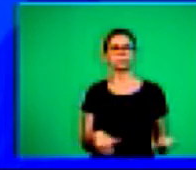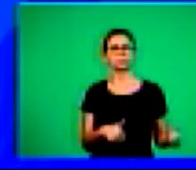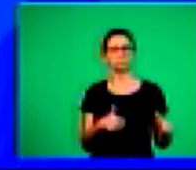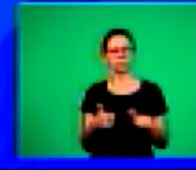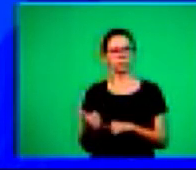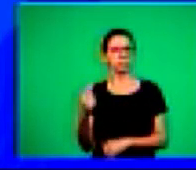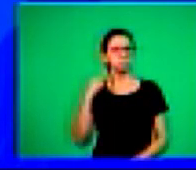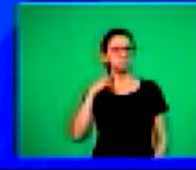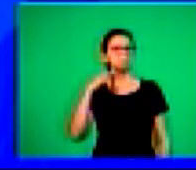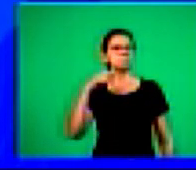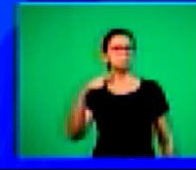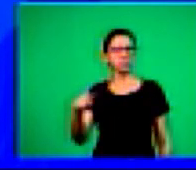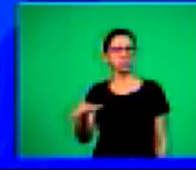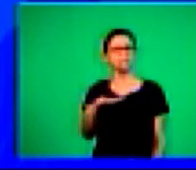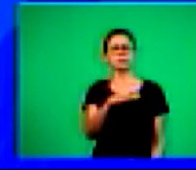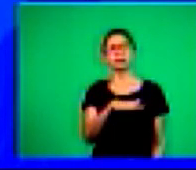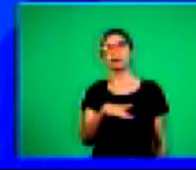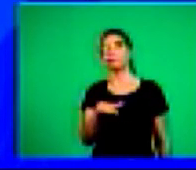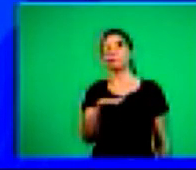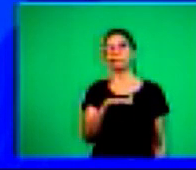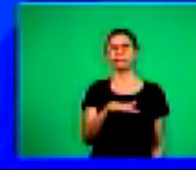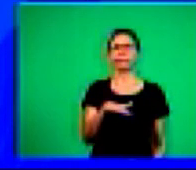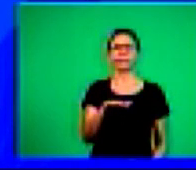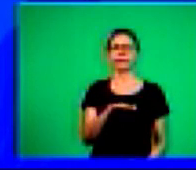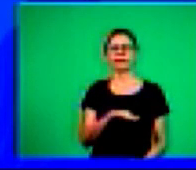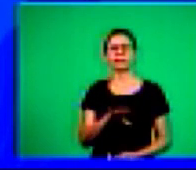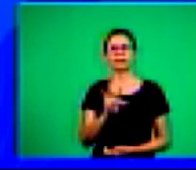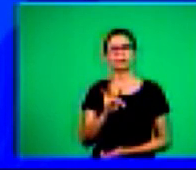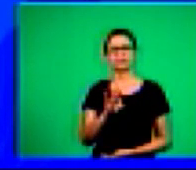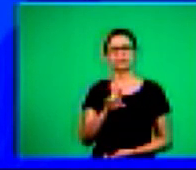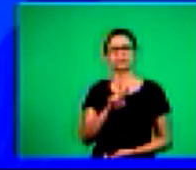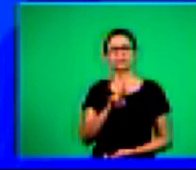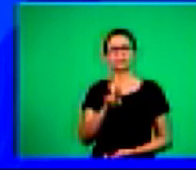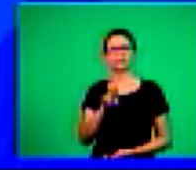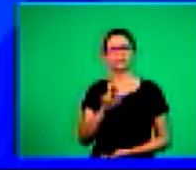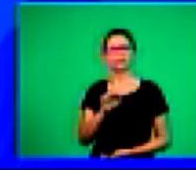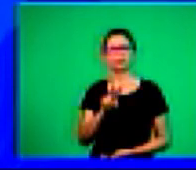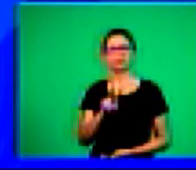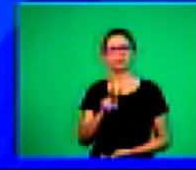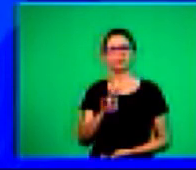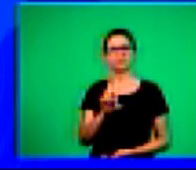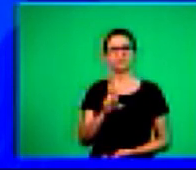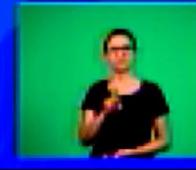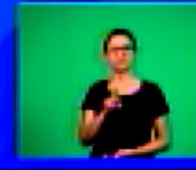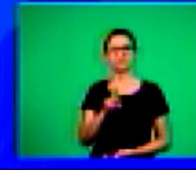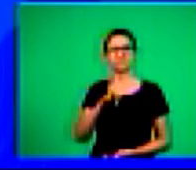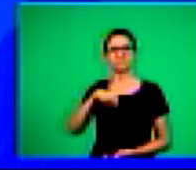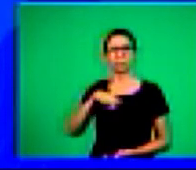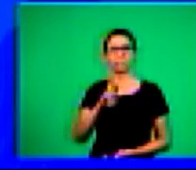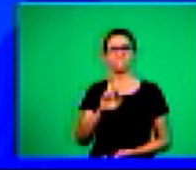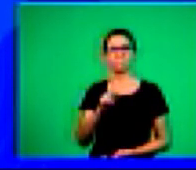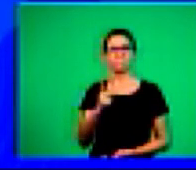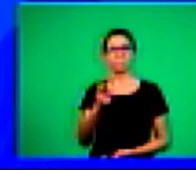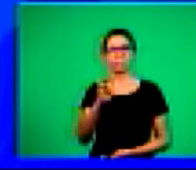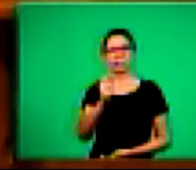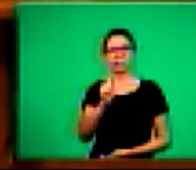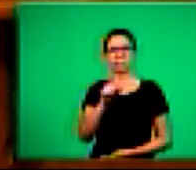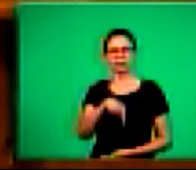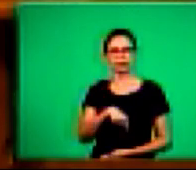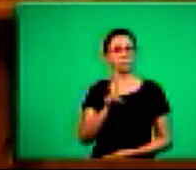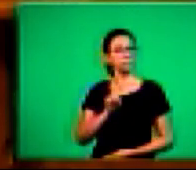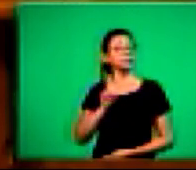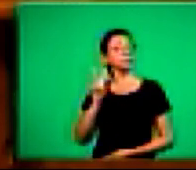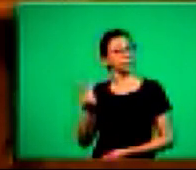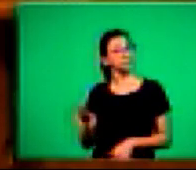en minas gerais y en el área de tierra vermelha aquí cerca de nosotros en villa bella en el estado de